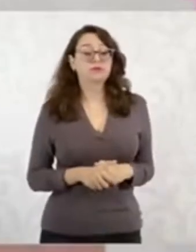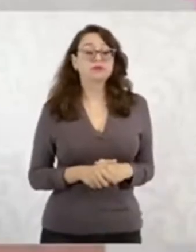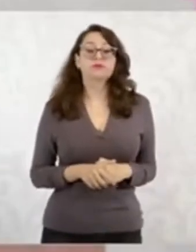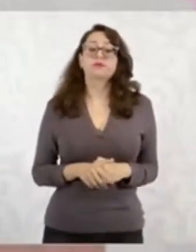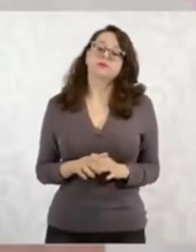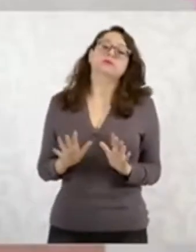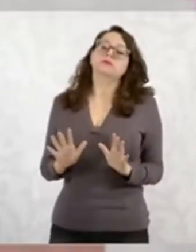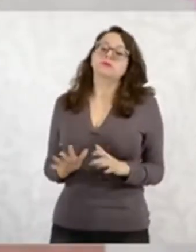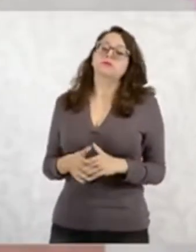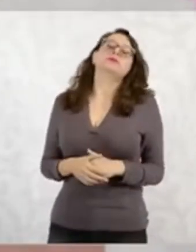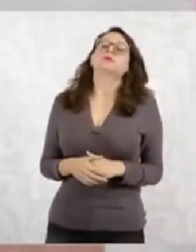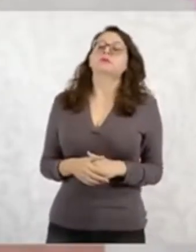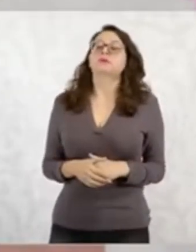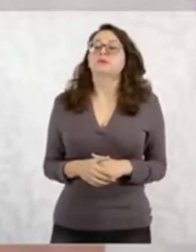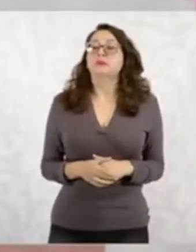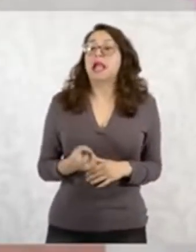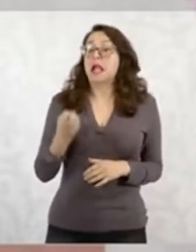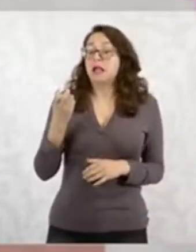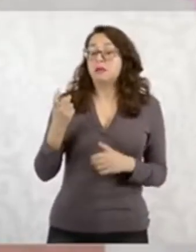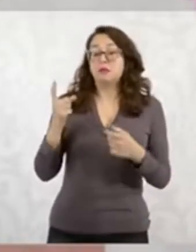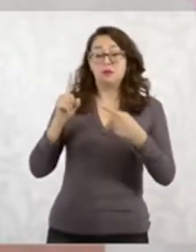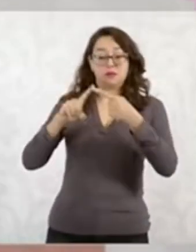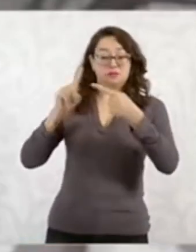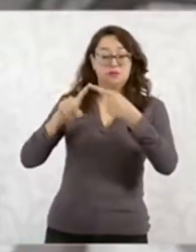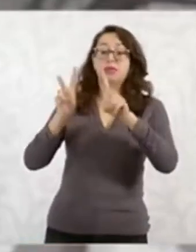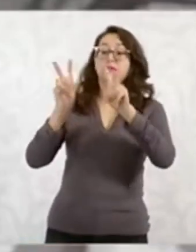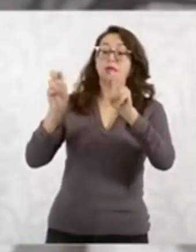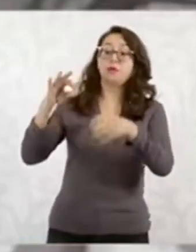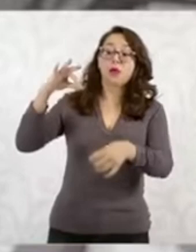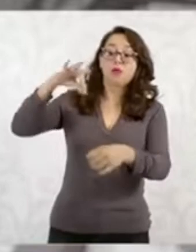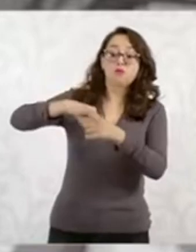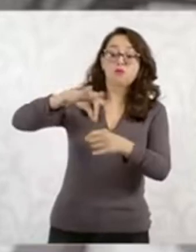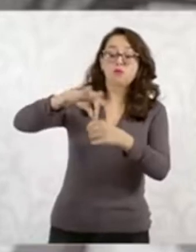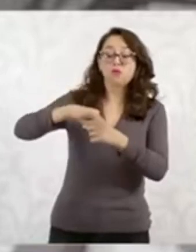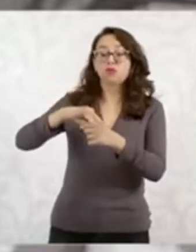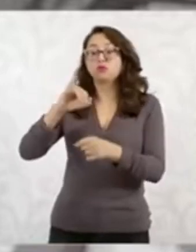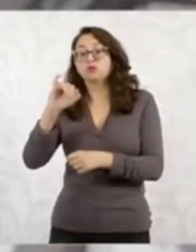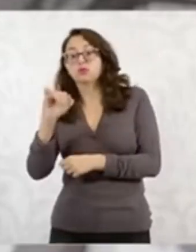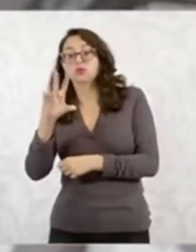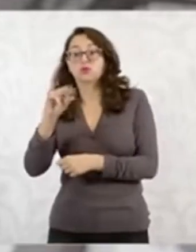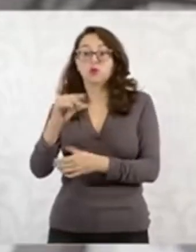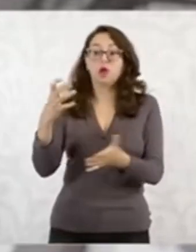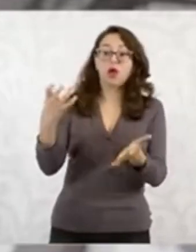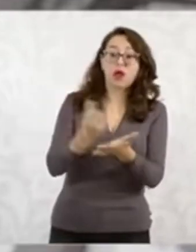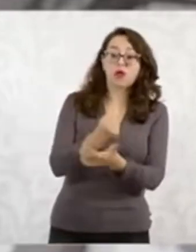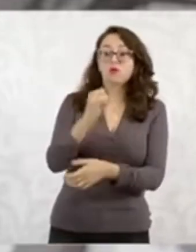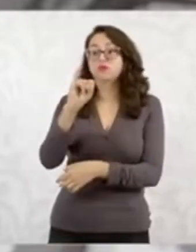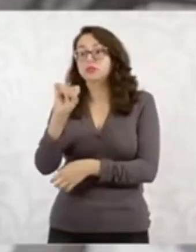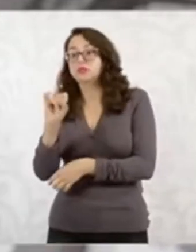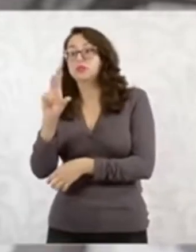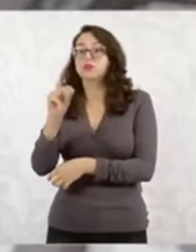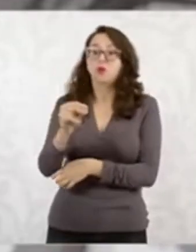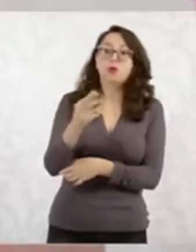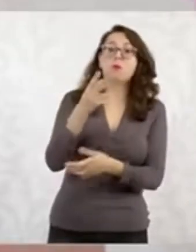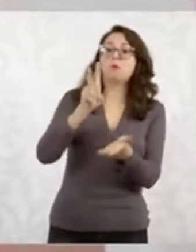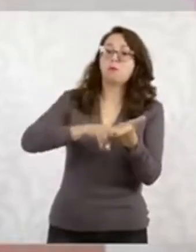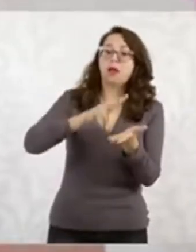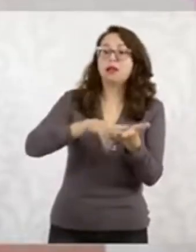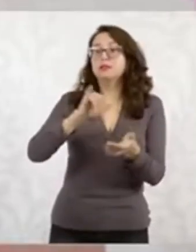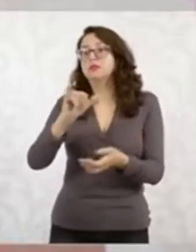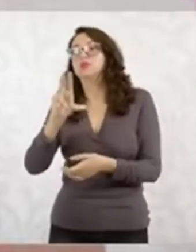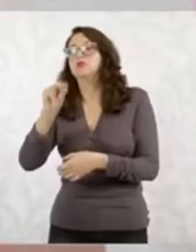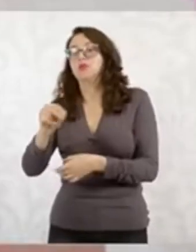corresponde al Tribunal Electoral dar la sentencia de una elección, si la elección es válida o